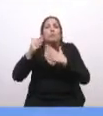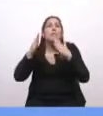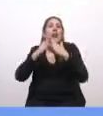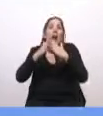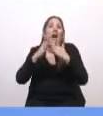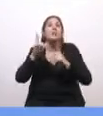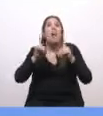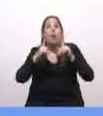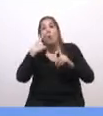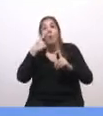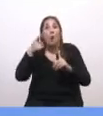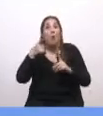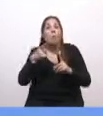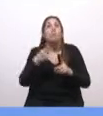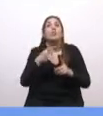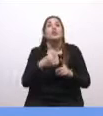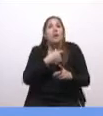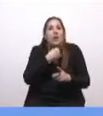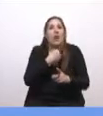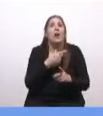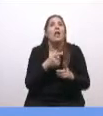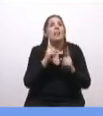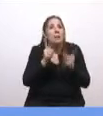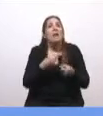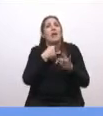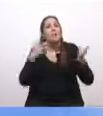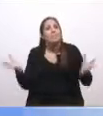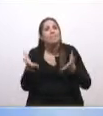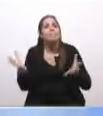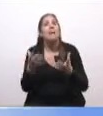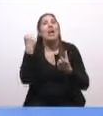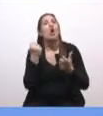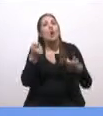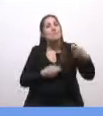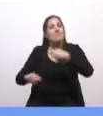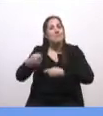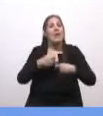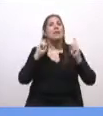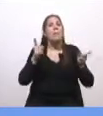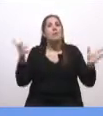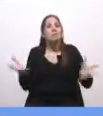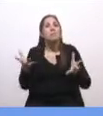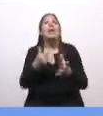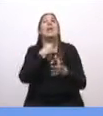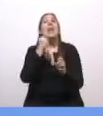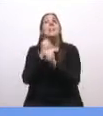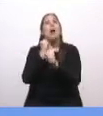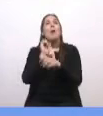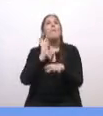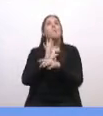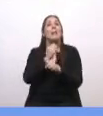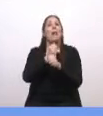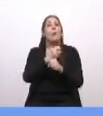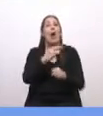se enganchan con todo esto porque porque también quieren promover la economía circular porque también quieren promover el empleo verde y entonces